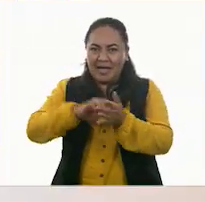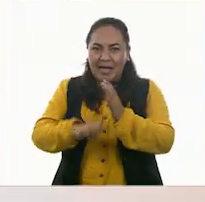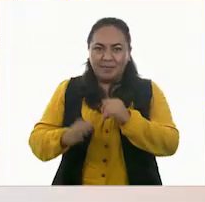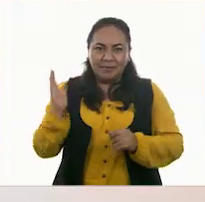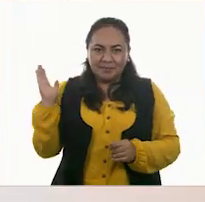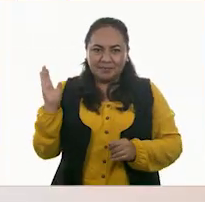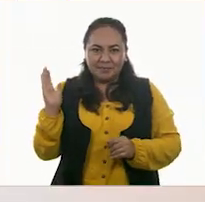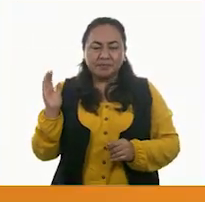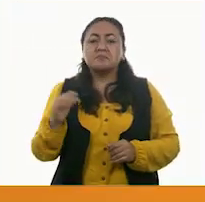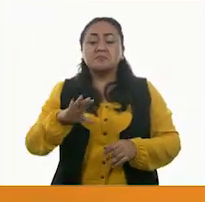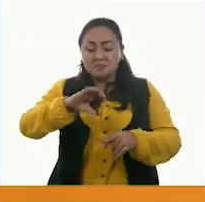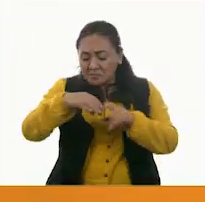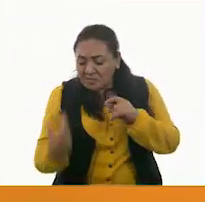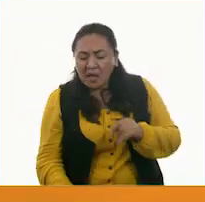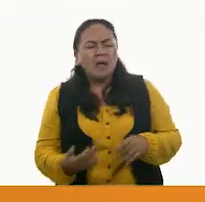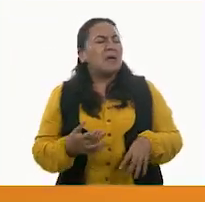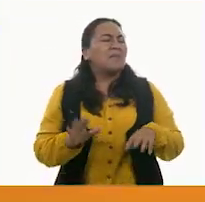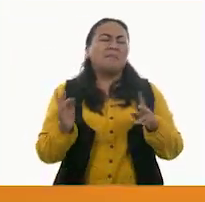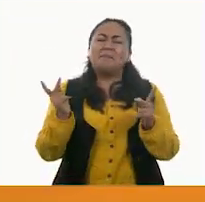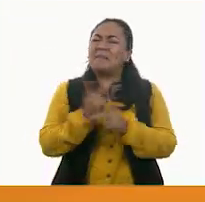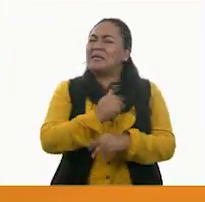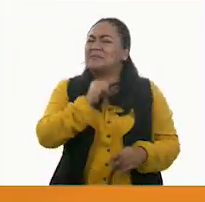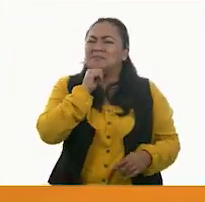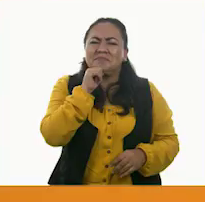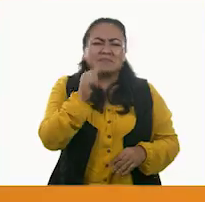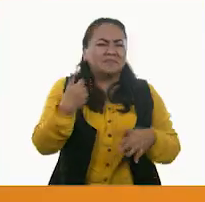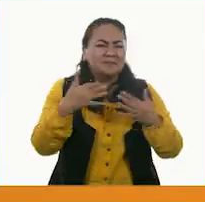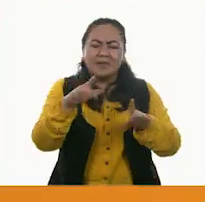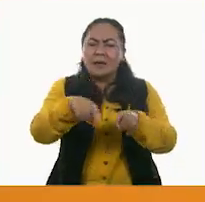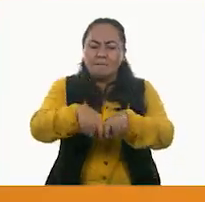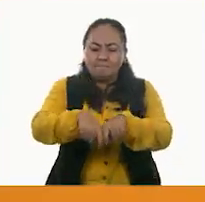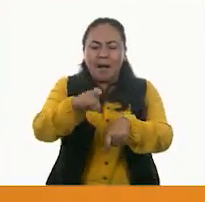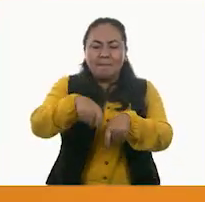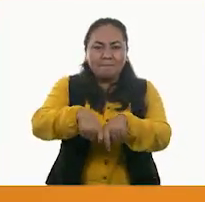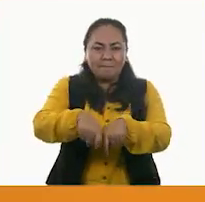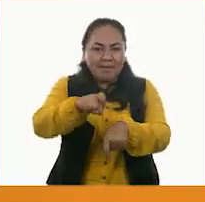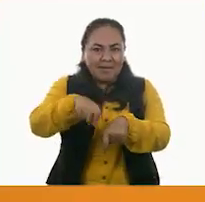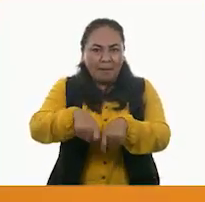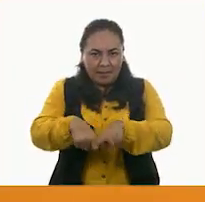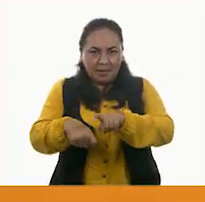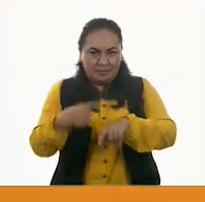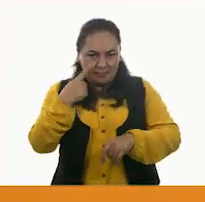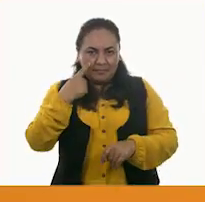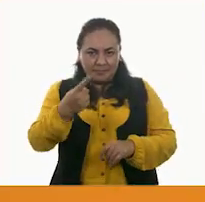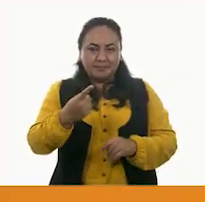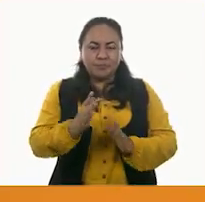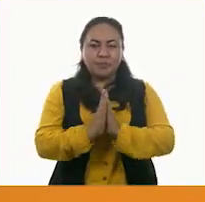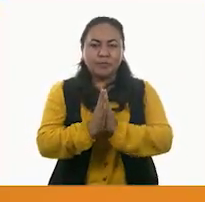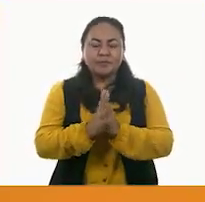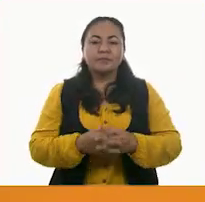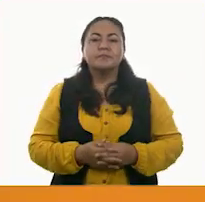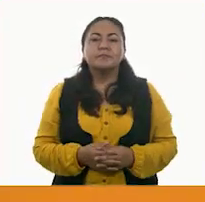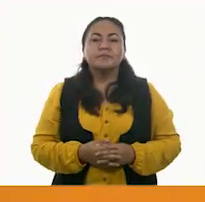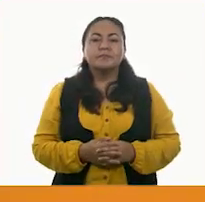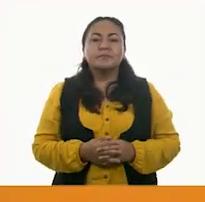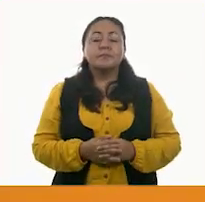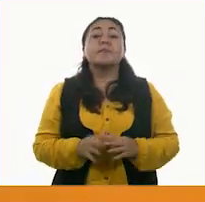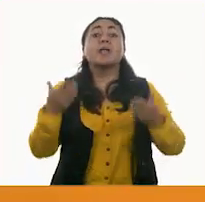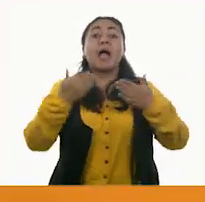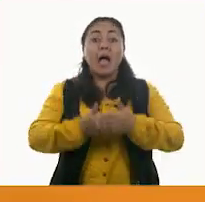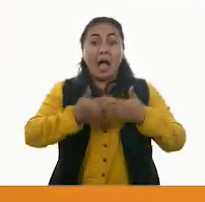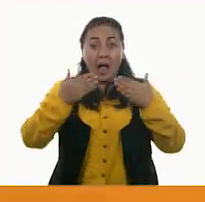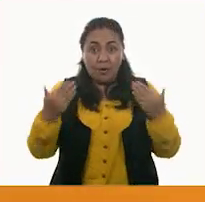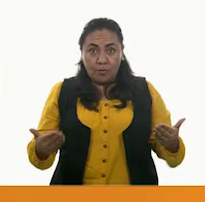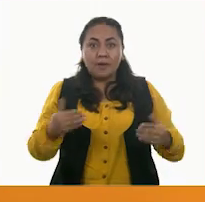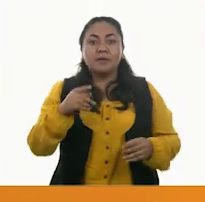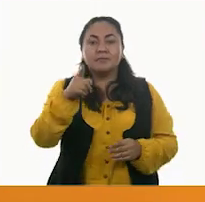nada si se llega a caer el material. No pasa nada. ¿Listos? Allá en casita. Por favor, Aníbal. Ok, vamos a combinar, Aníbal, es